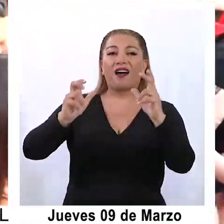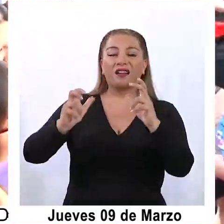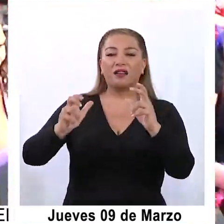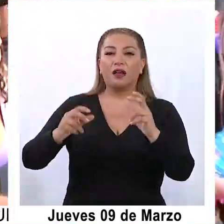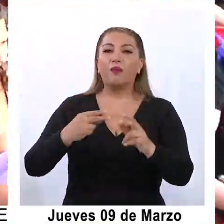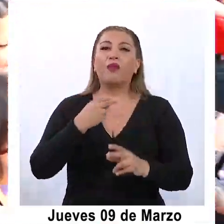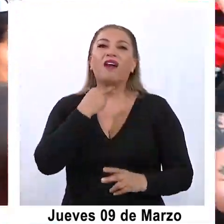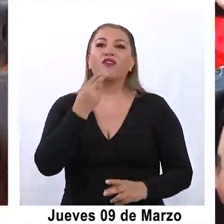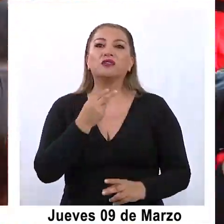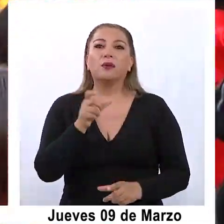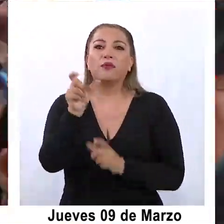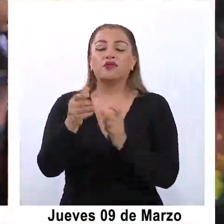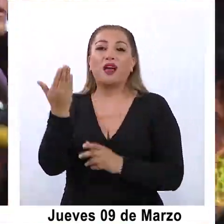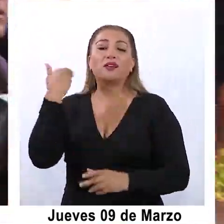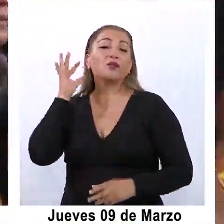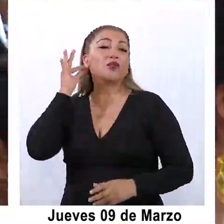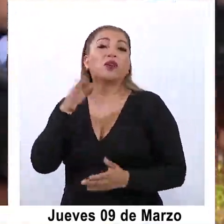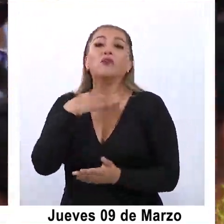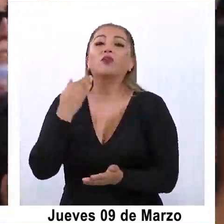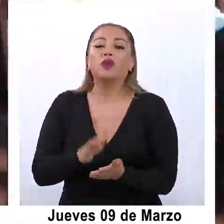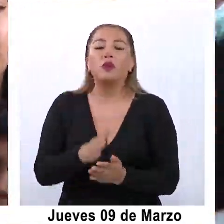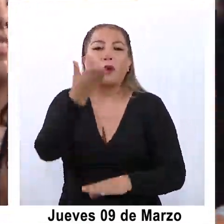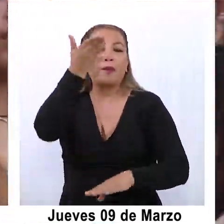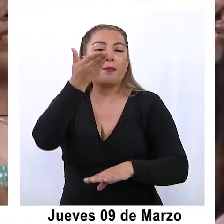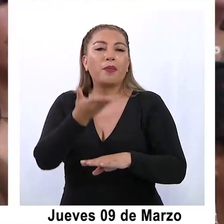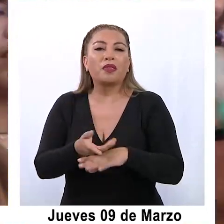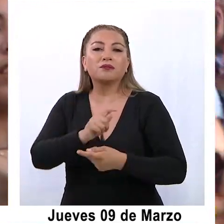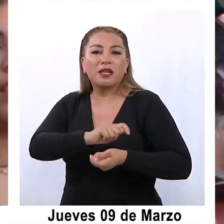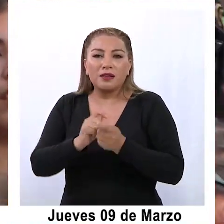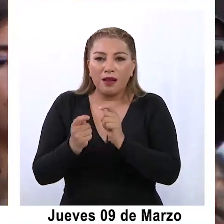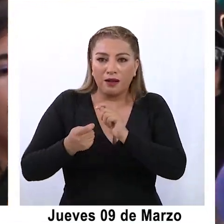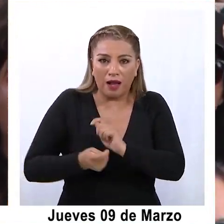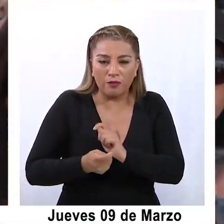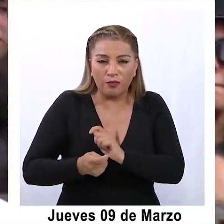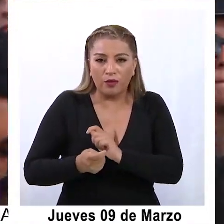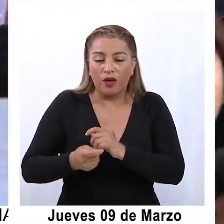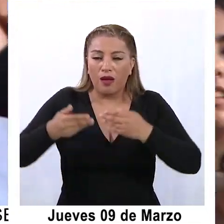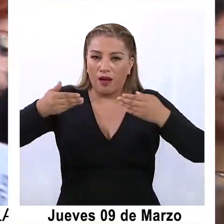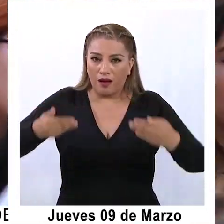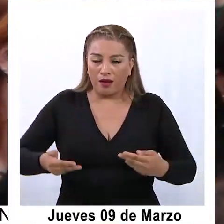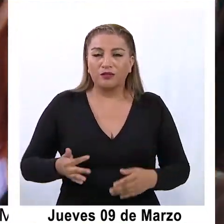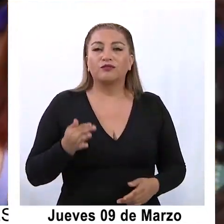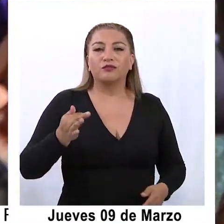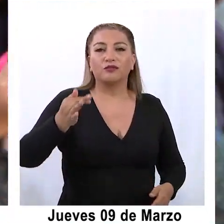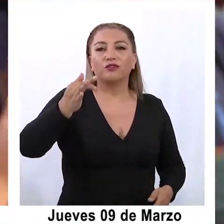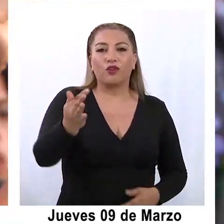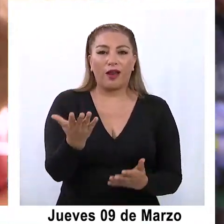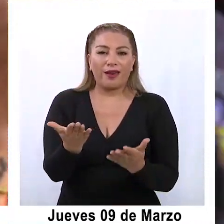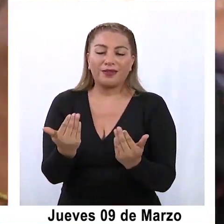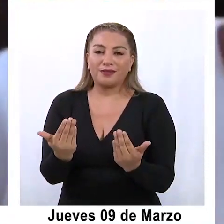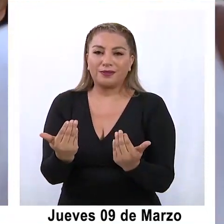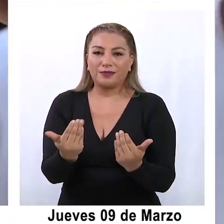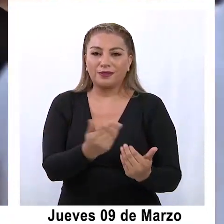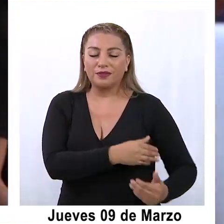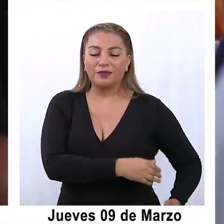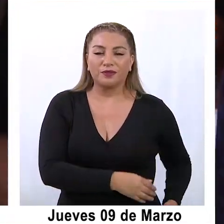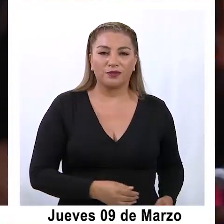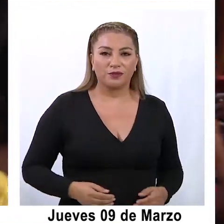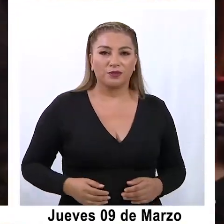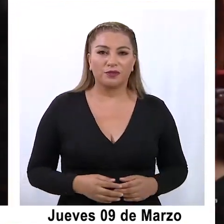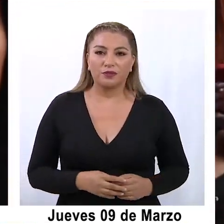las voces que ya no están y para exigir las transformaciones que el presente y el futuro necesitan.